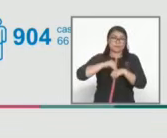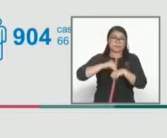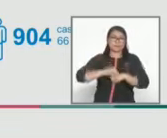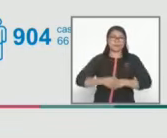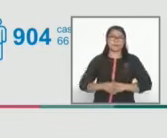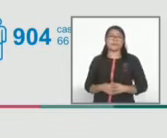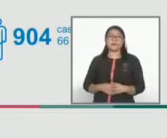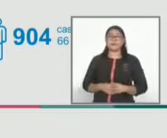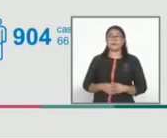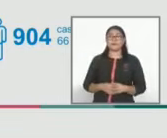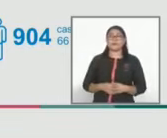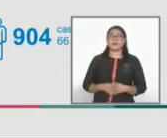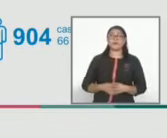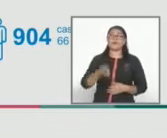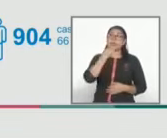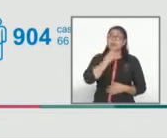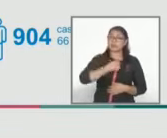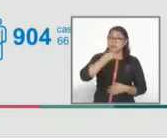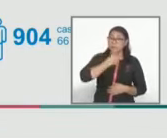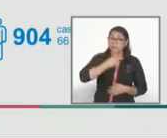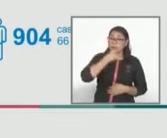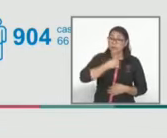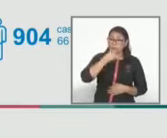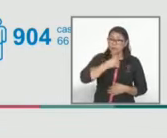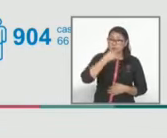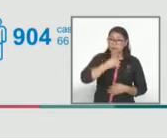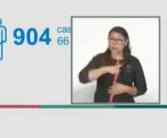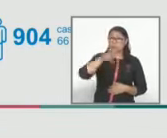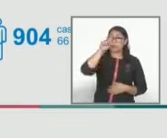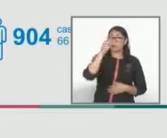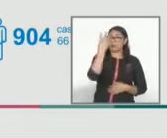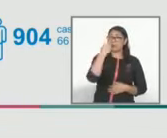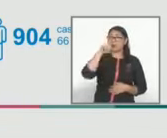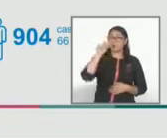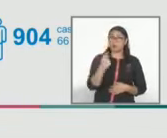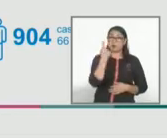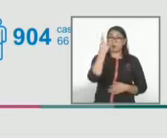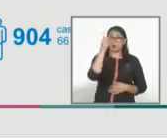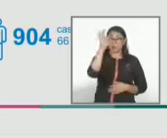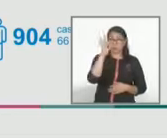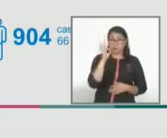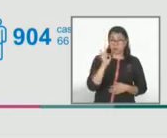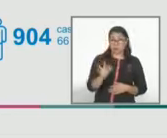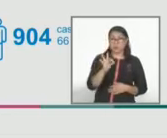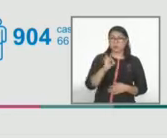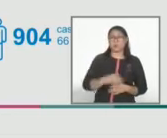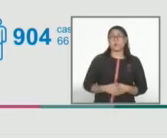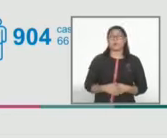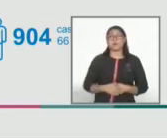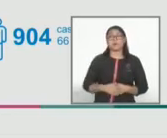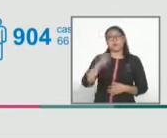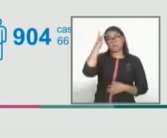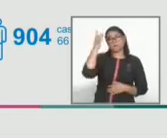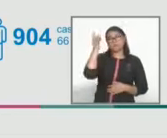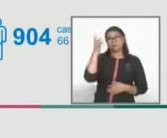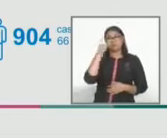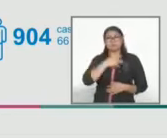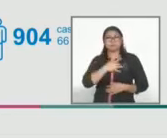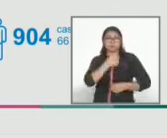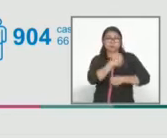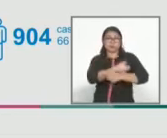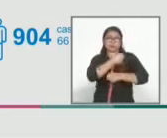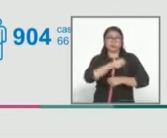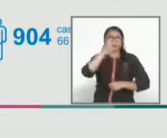defunciones continúan siendo la diabetes mellitus en 39.1% de los casos, la hipertensión arterial